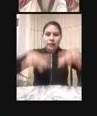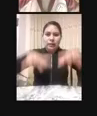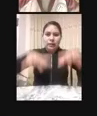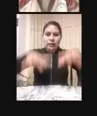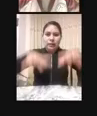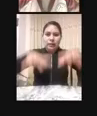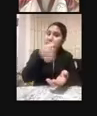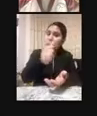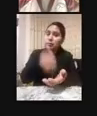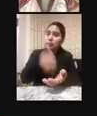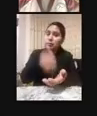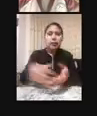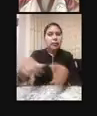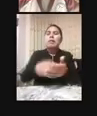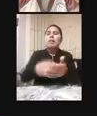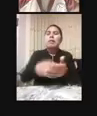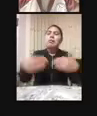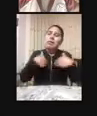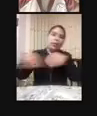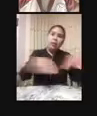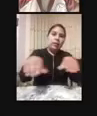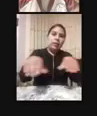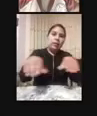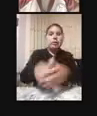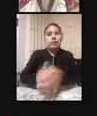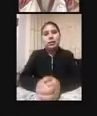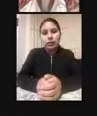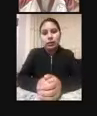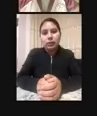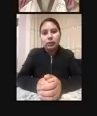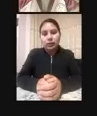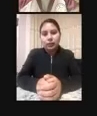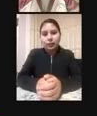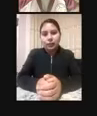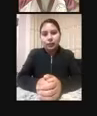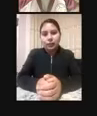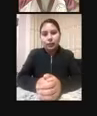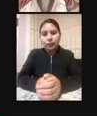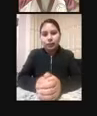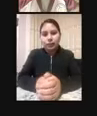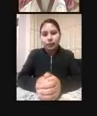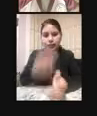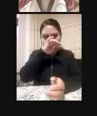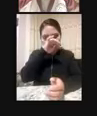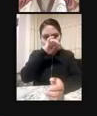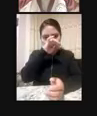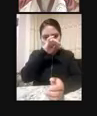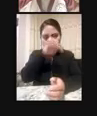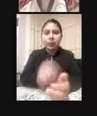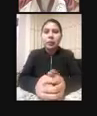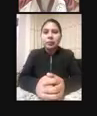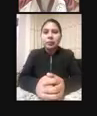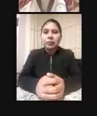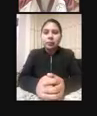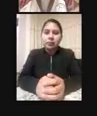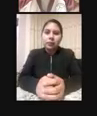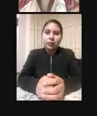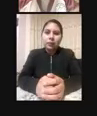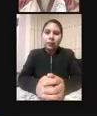veces. Y no solamente lo vamos a hacer en miembros superiores, sino también en miembros inferiores. Es una técnica